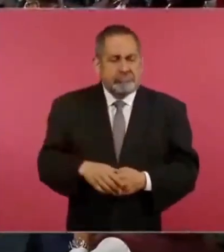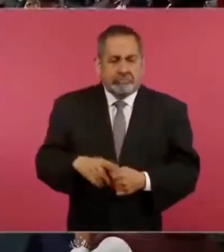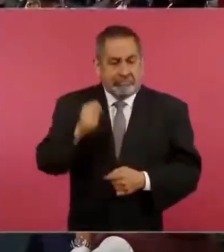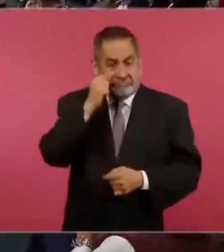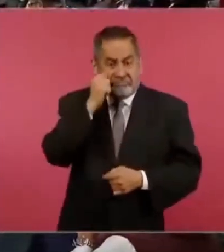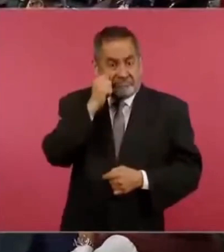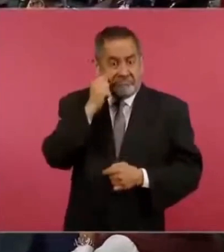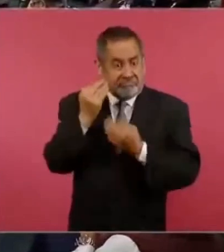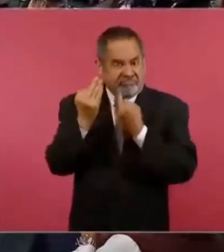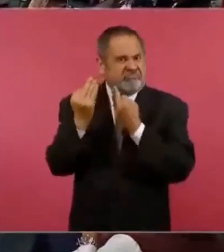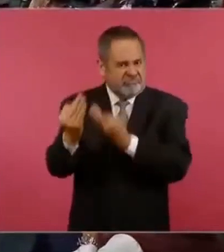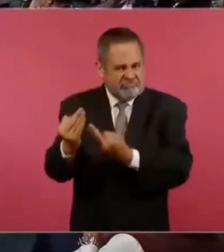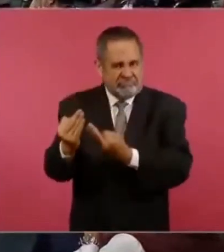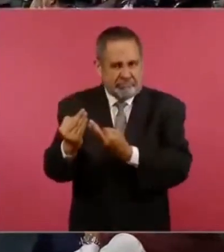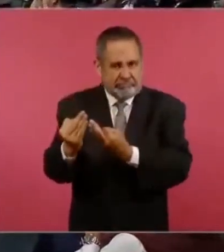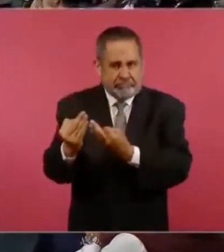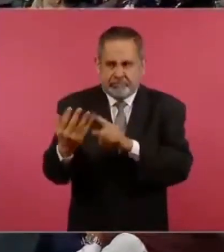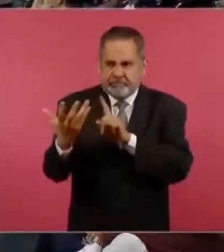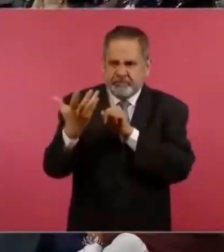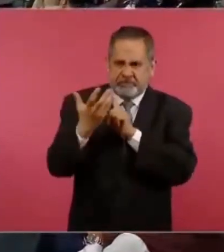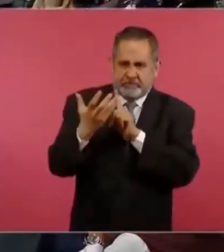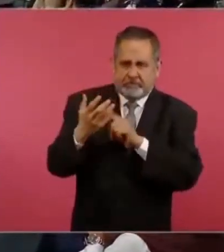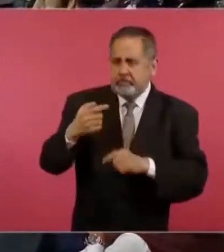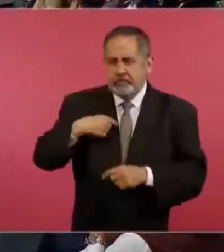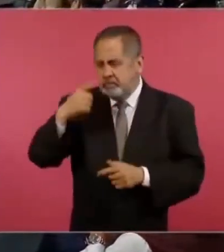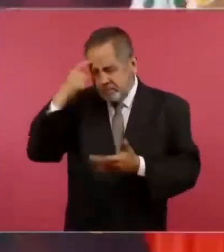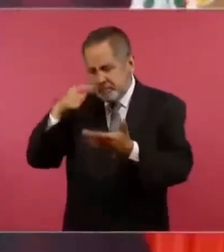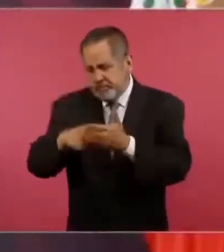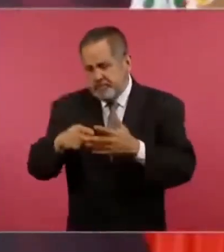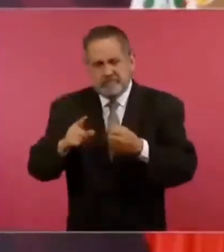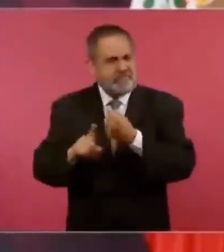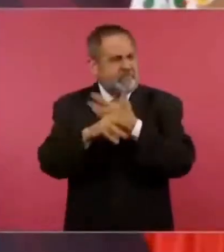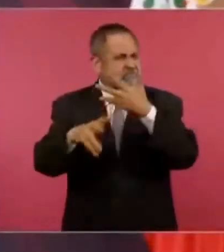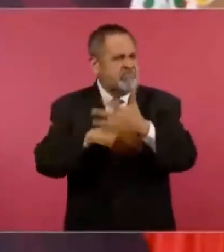con ustedes, porque no creo en la violencia.